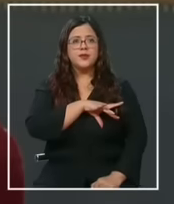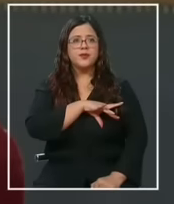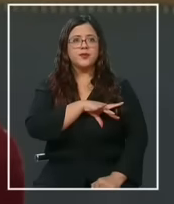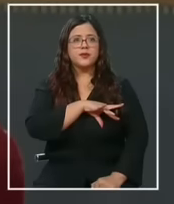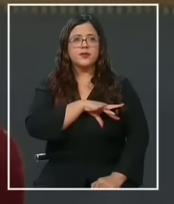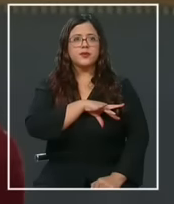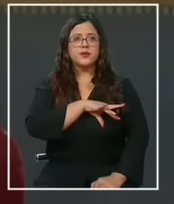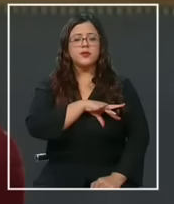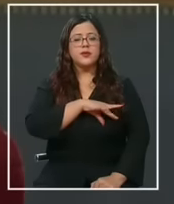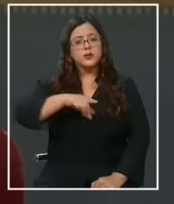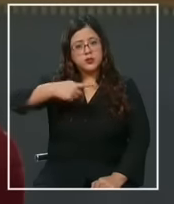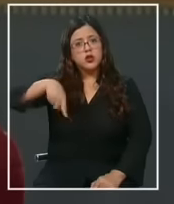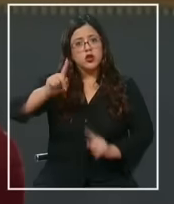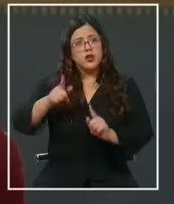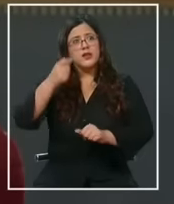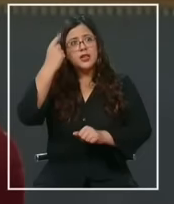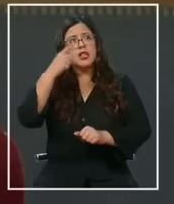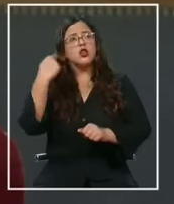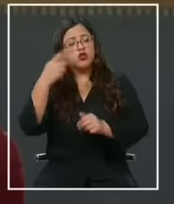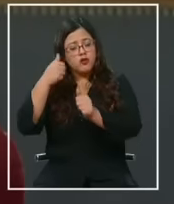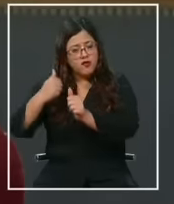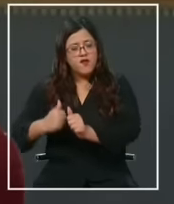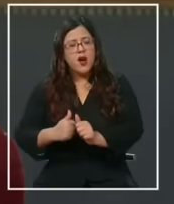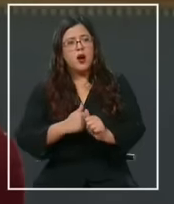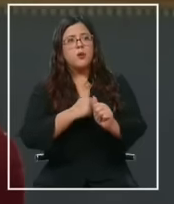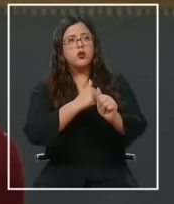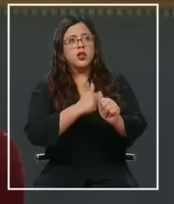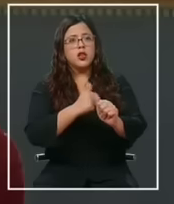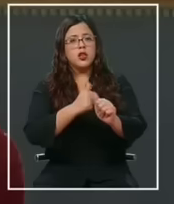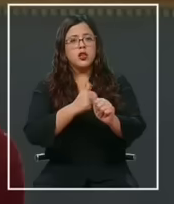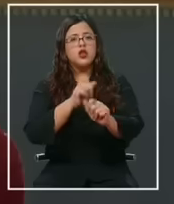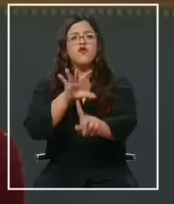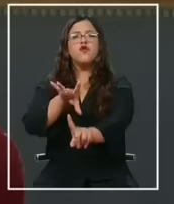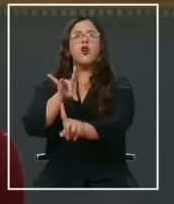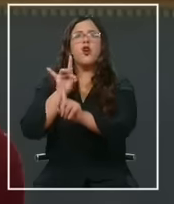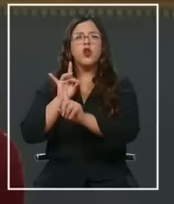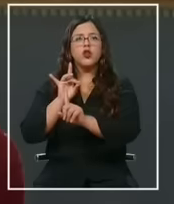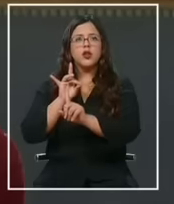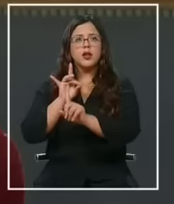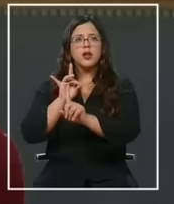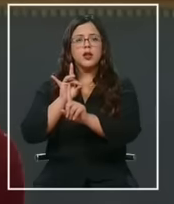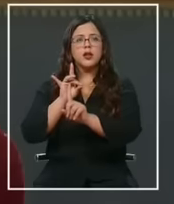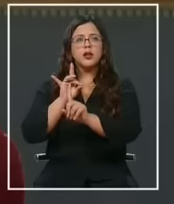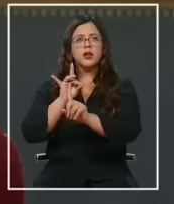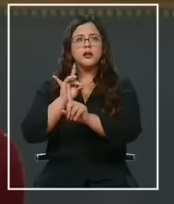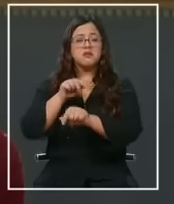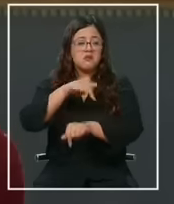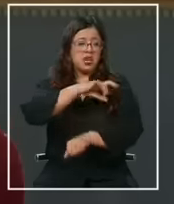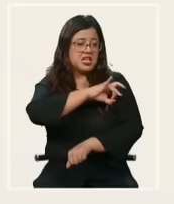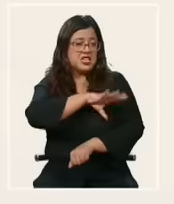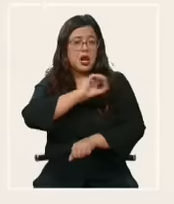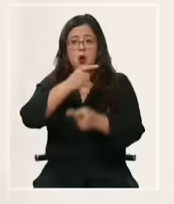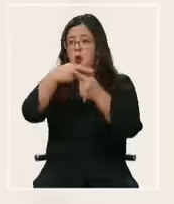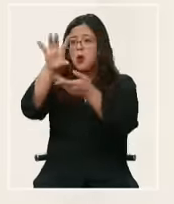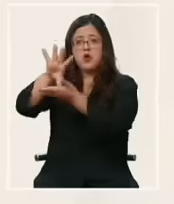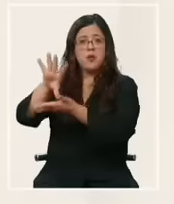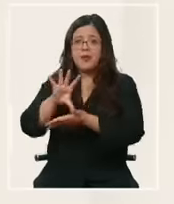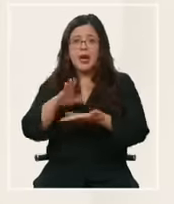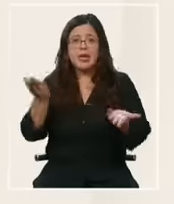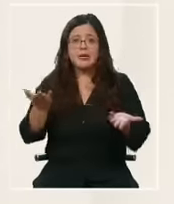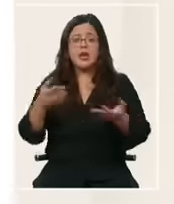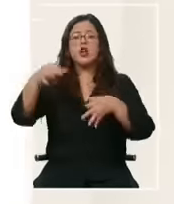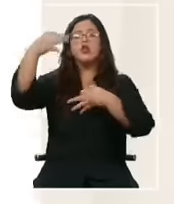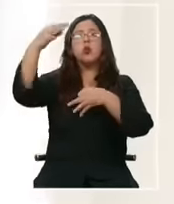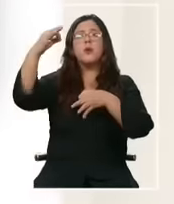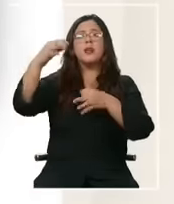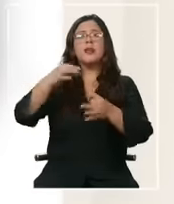tienen que saber que los vamos a perseguir y los vamos a encontrar, sea dentro de nuestras fronteras o fuera de ellas. En un documento del